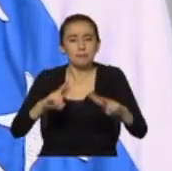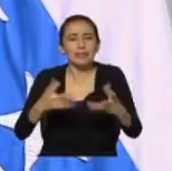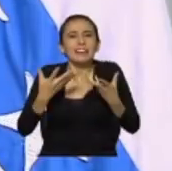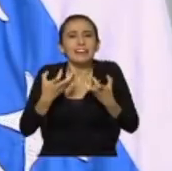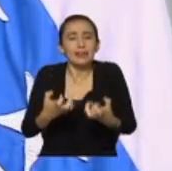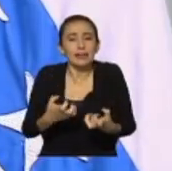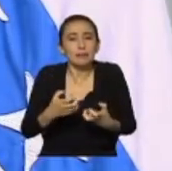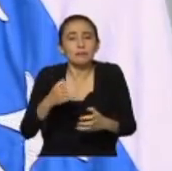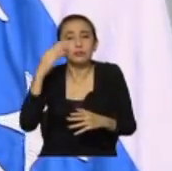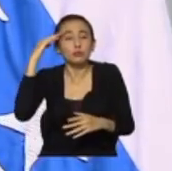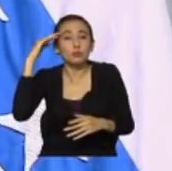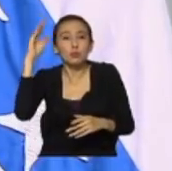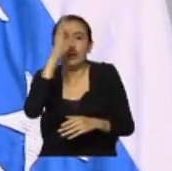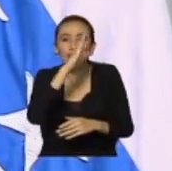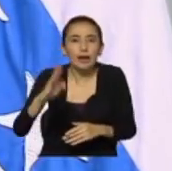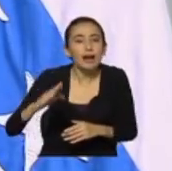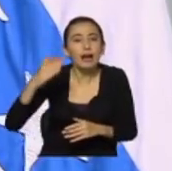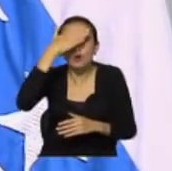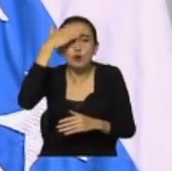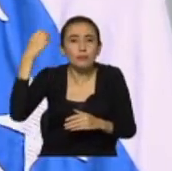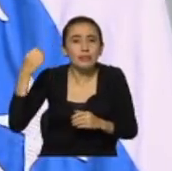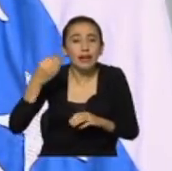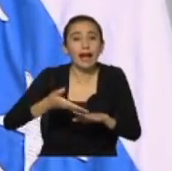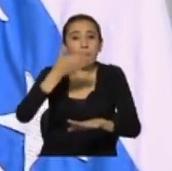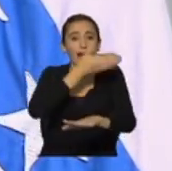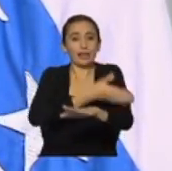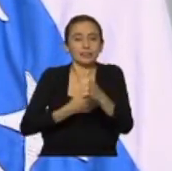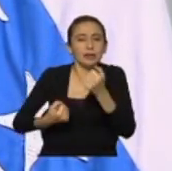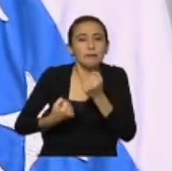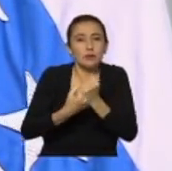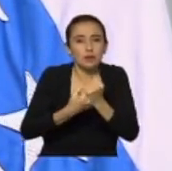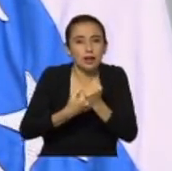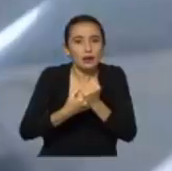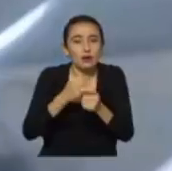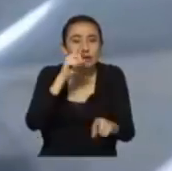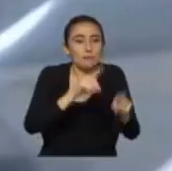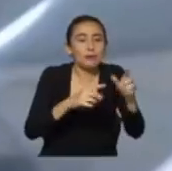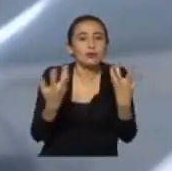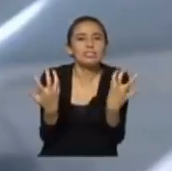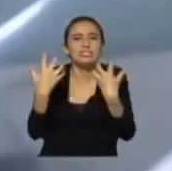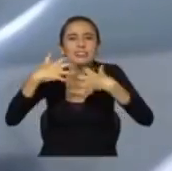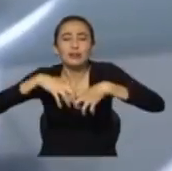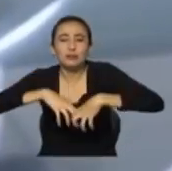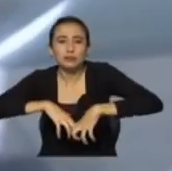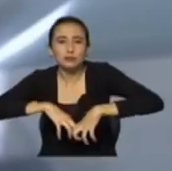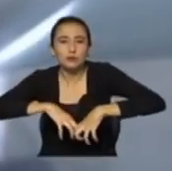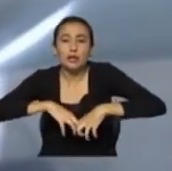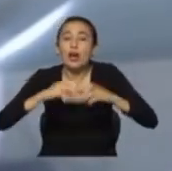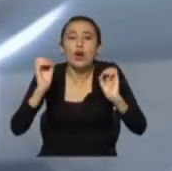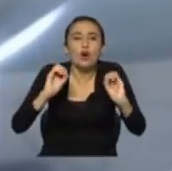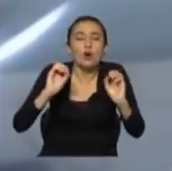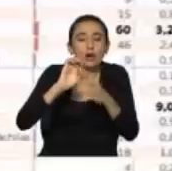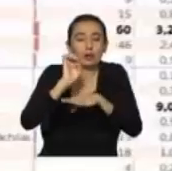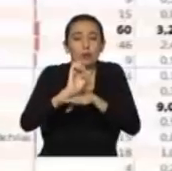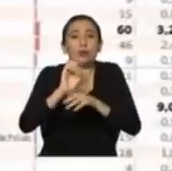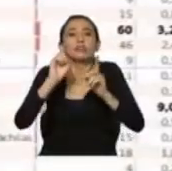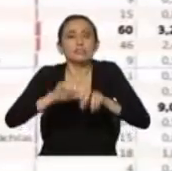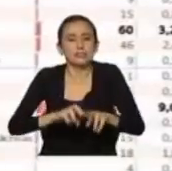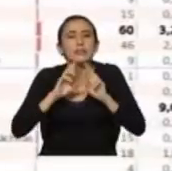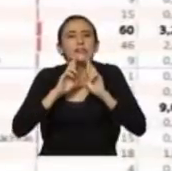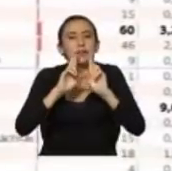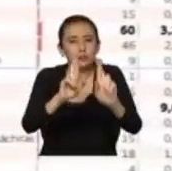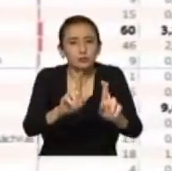cuando debieron apoyar quisieron destruir o miraron hacia otro lado pero también es cierto que las cifras de contagiados son